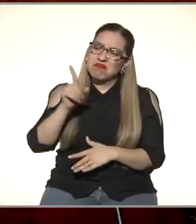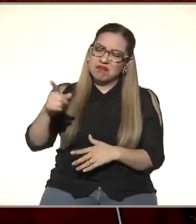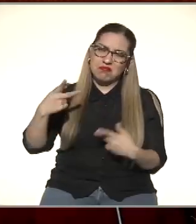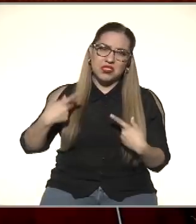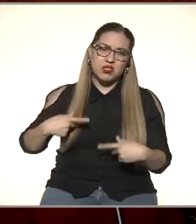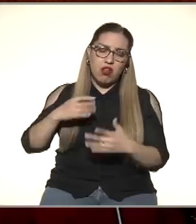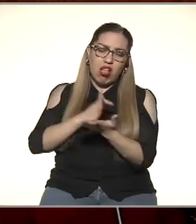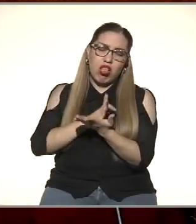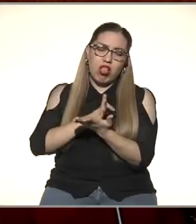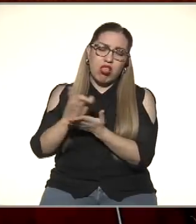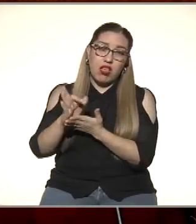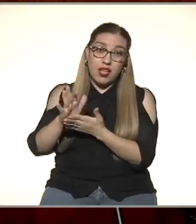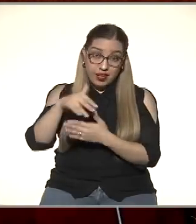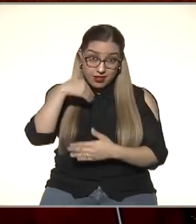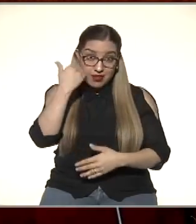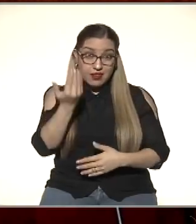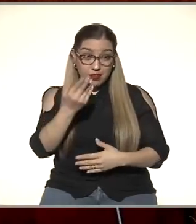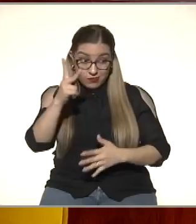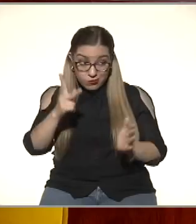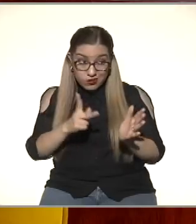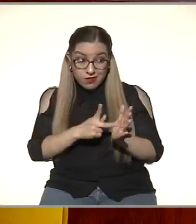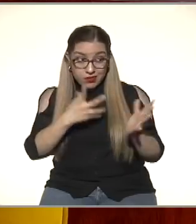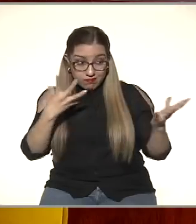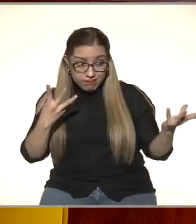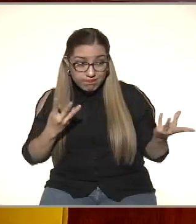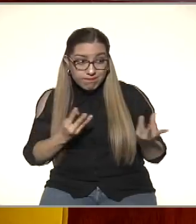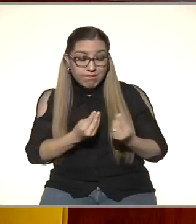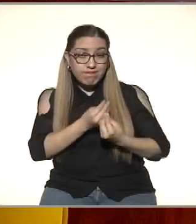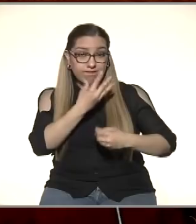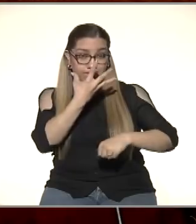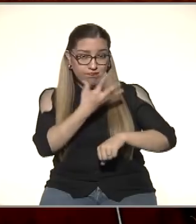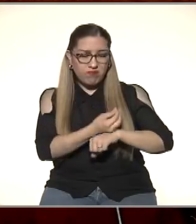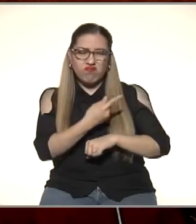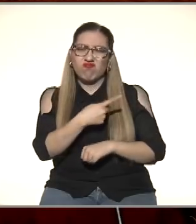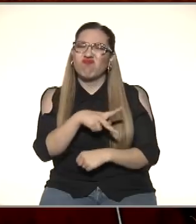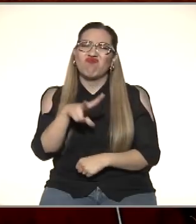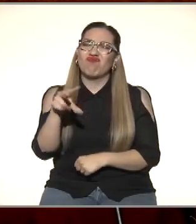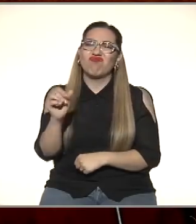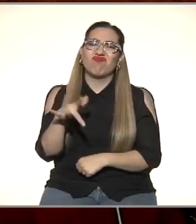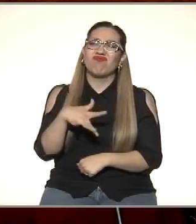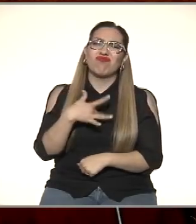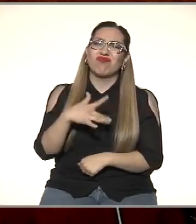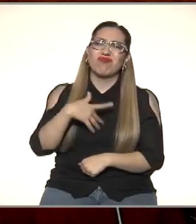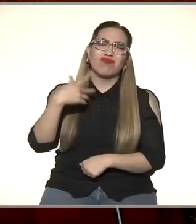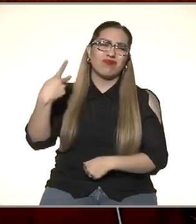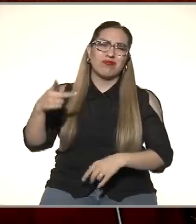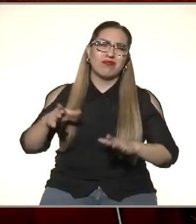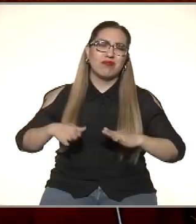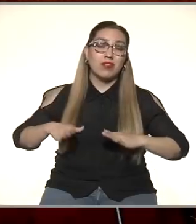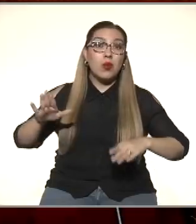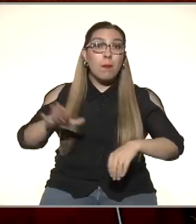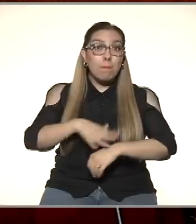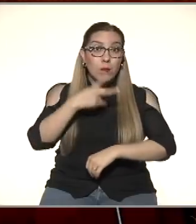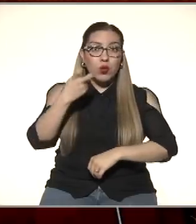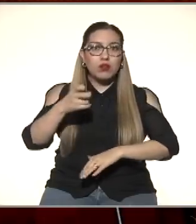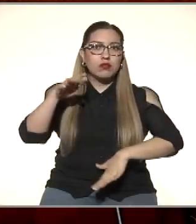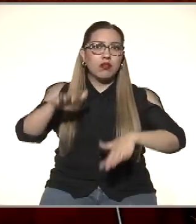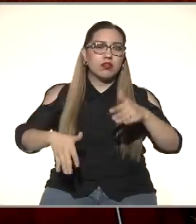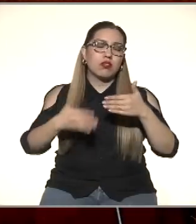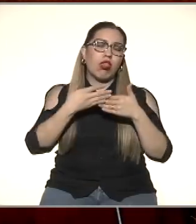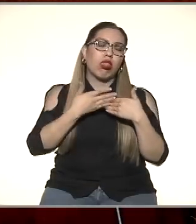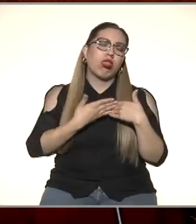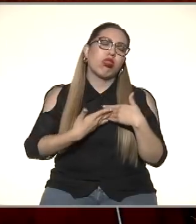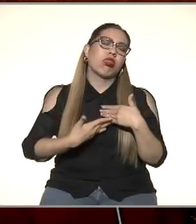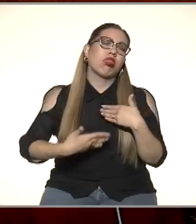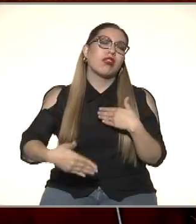fue infiel quiere reparar, y entonces por eso es que estos procesos duran años, porque